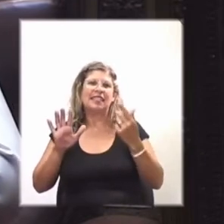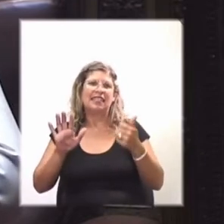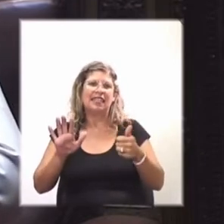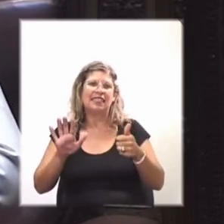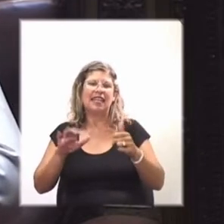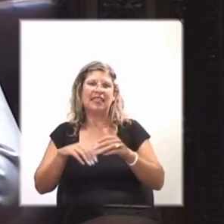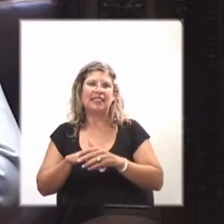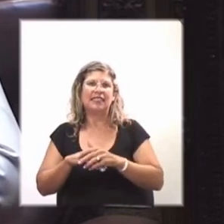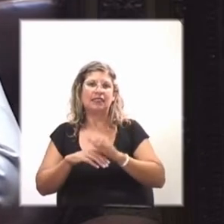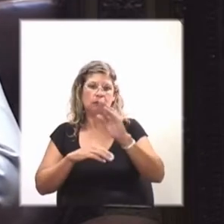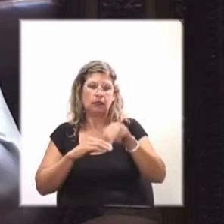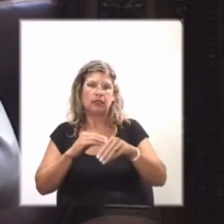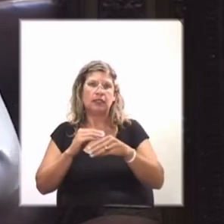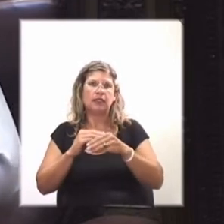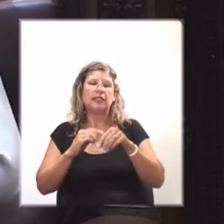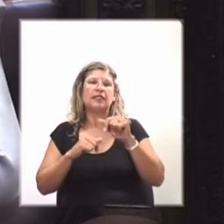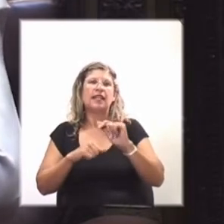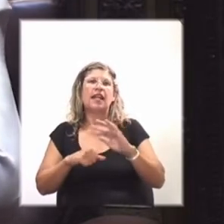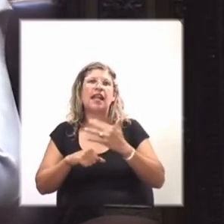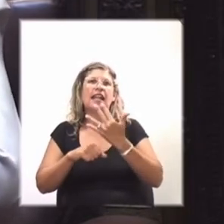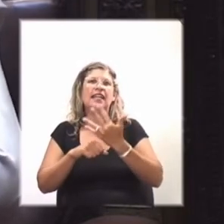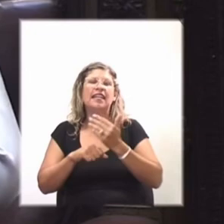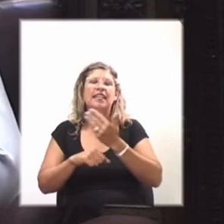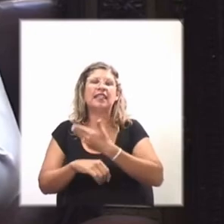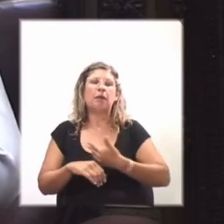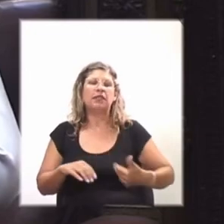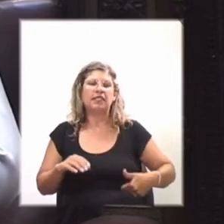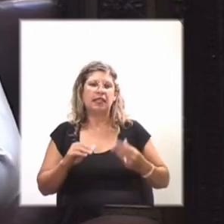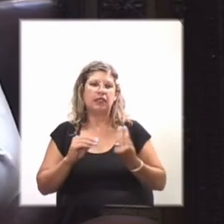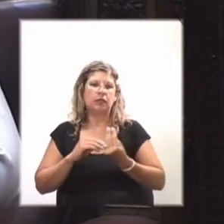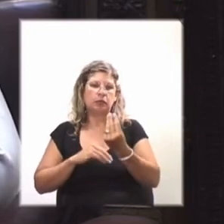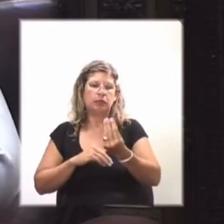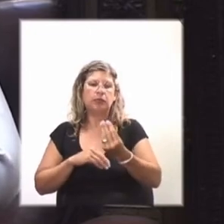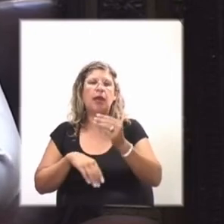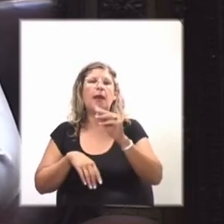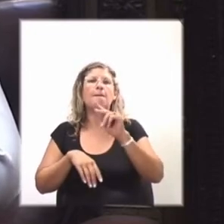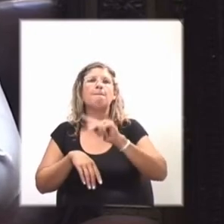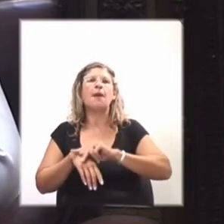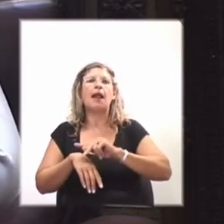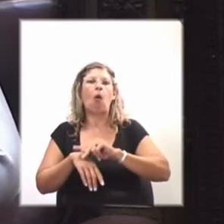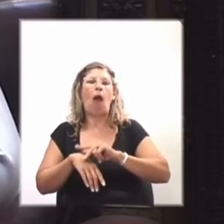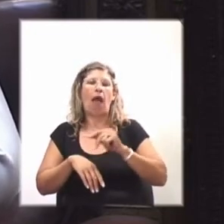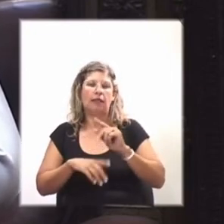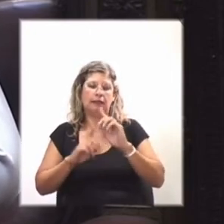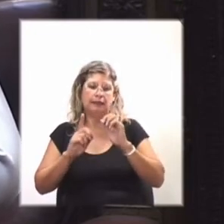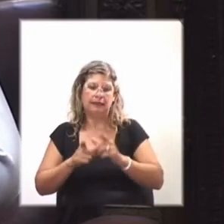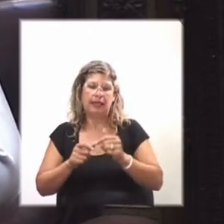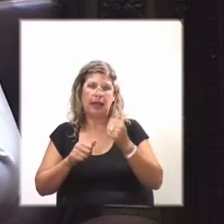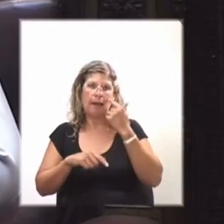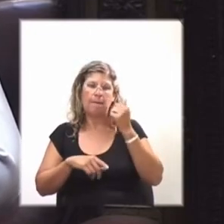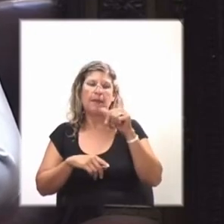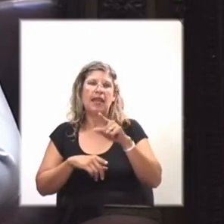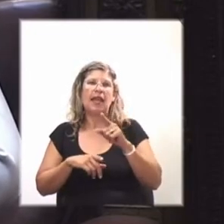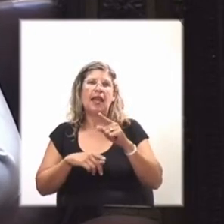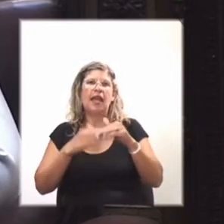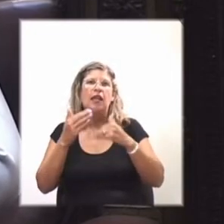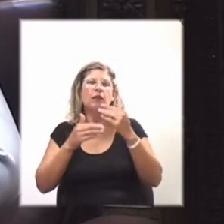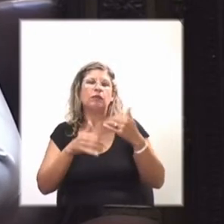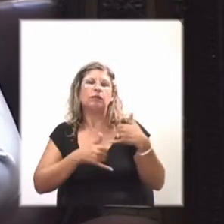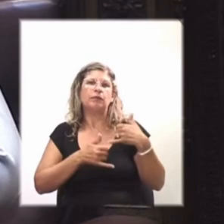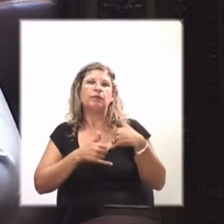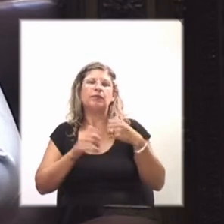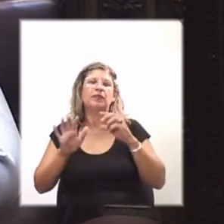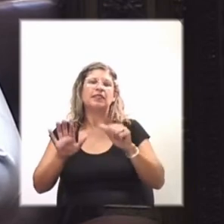se suma al quinto mandato del general Stroessner en Paraguay, también se dieron procesos militares en el 68